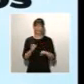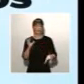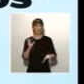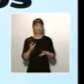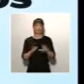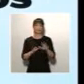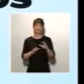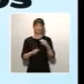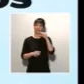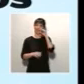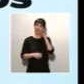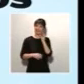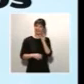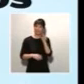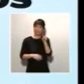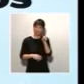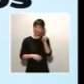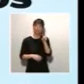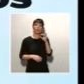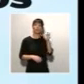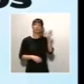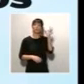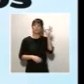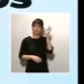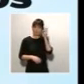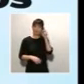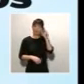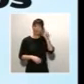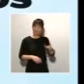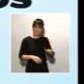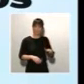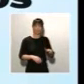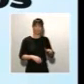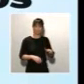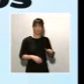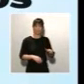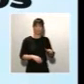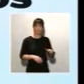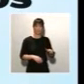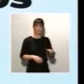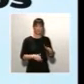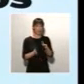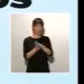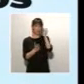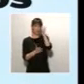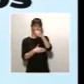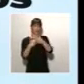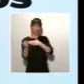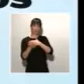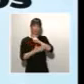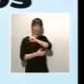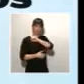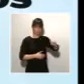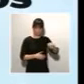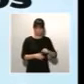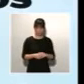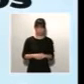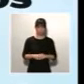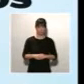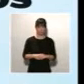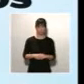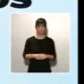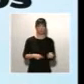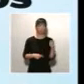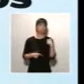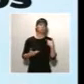fuera asesinada por su compañero. No debemos de bajar la guardia.